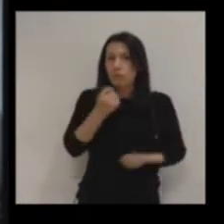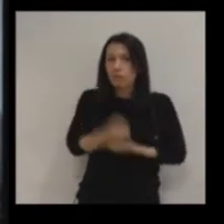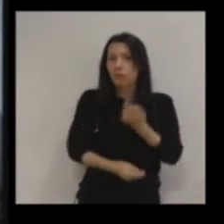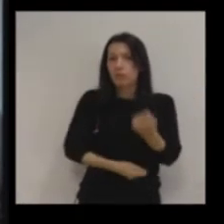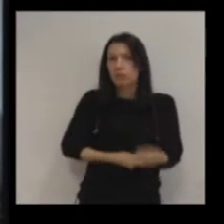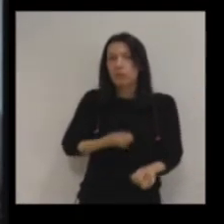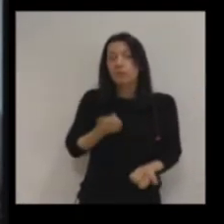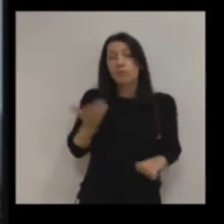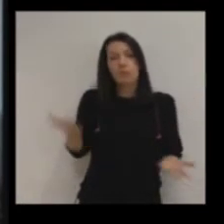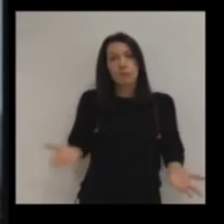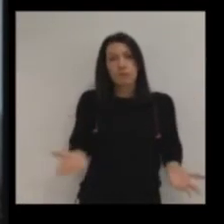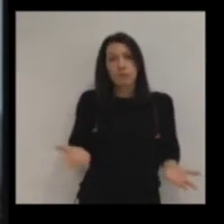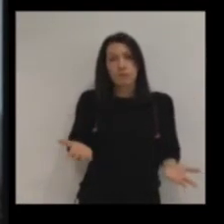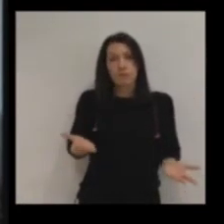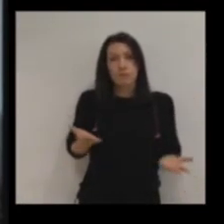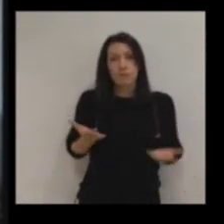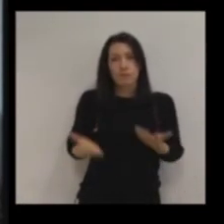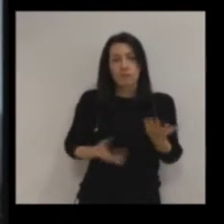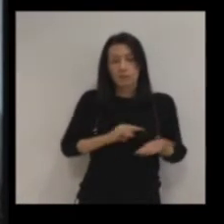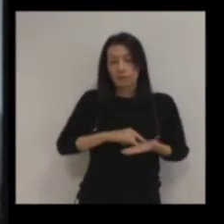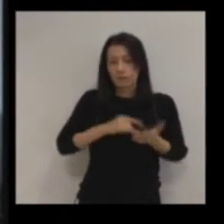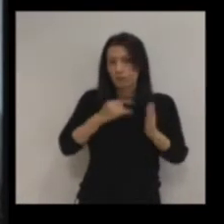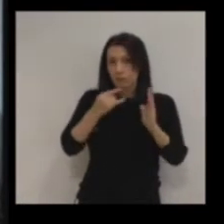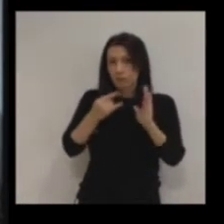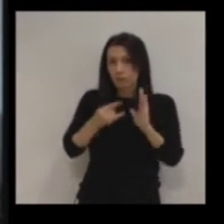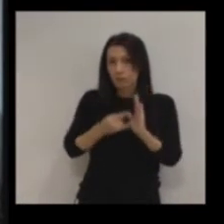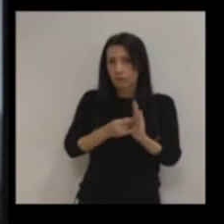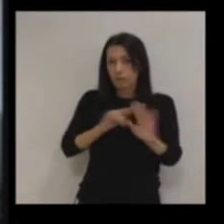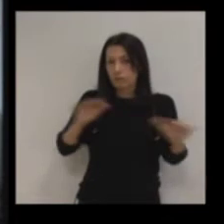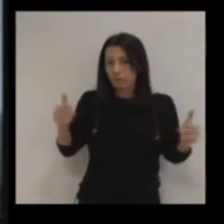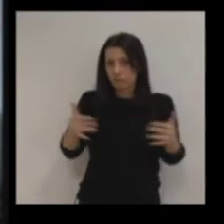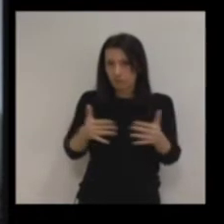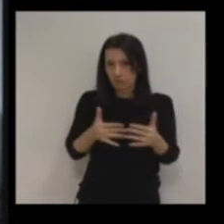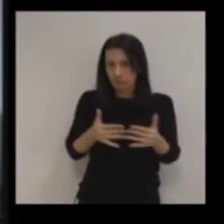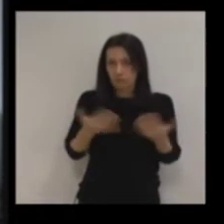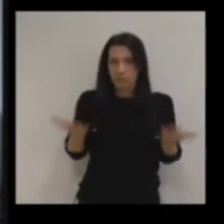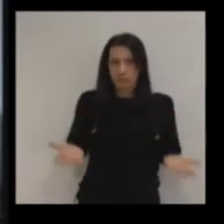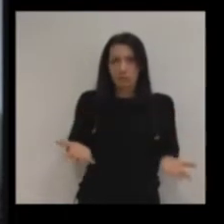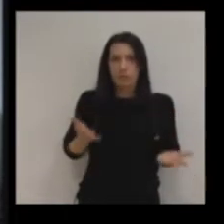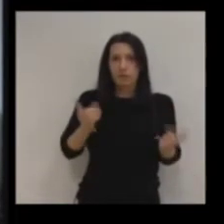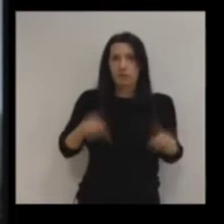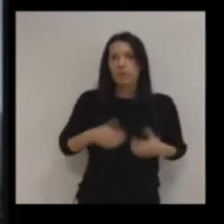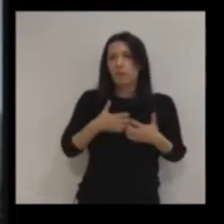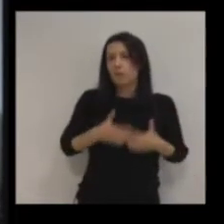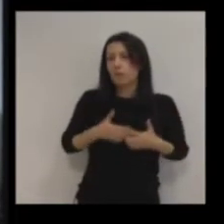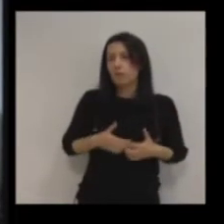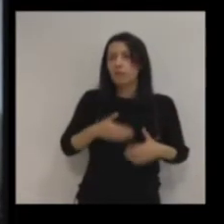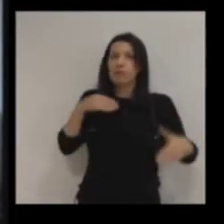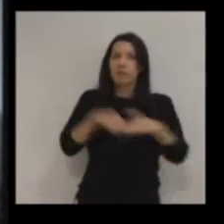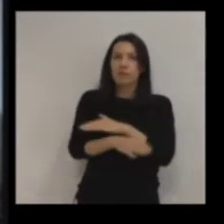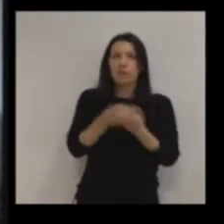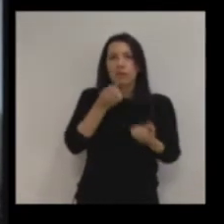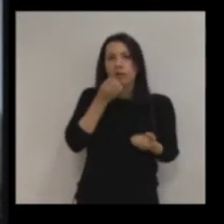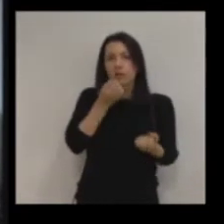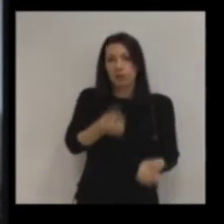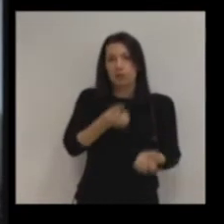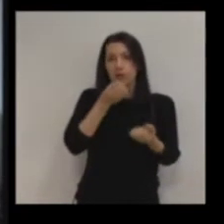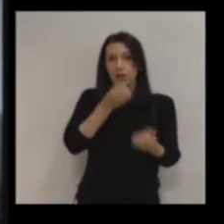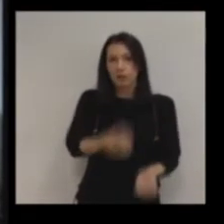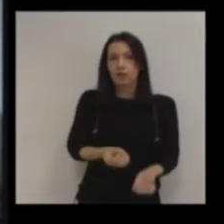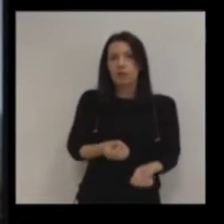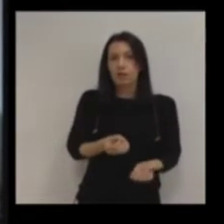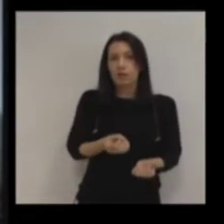incorporando. Realmente la tecnología, Internet, los aparatos de acceso a la información